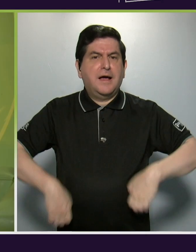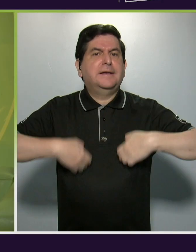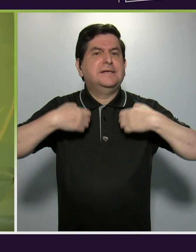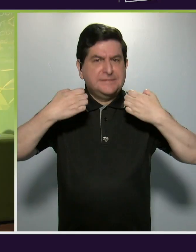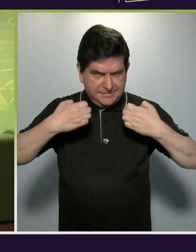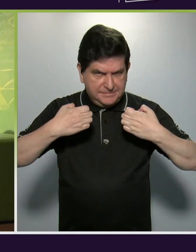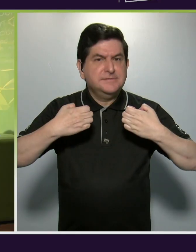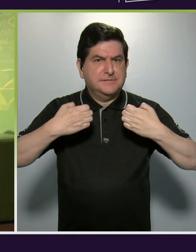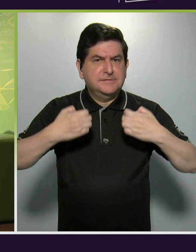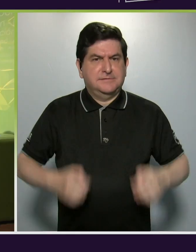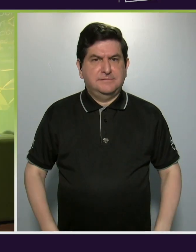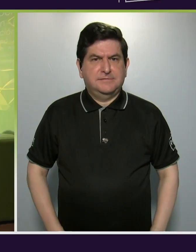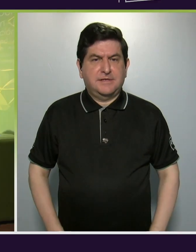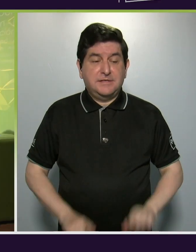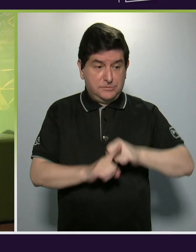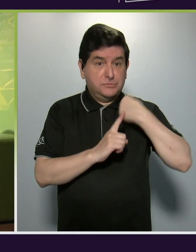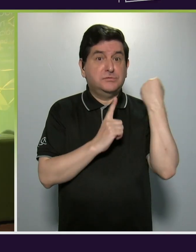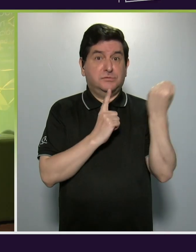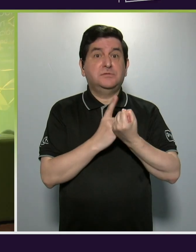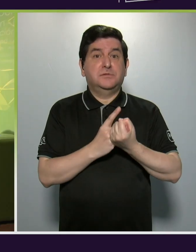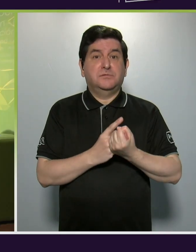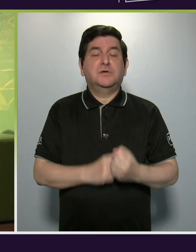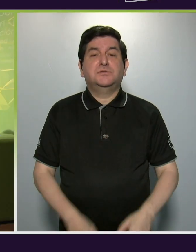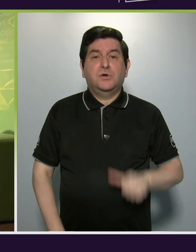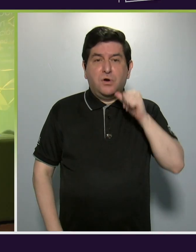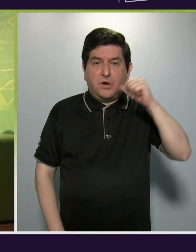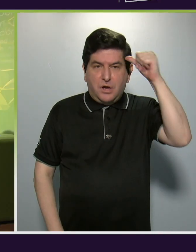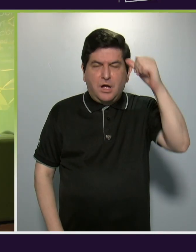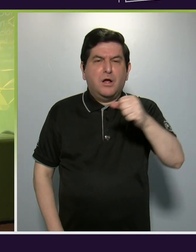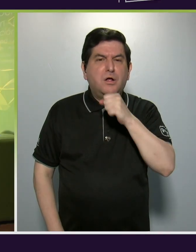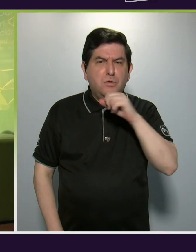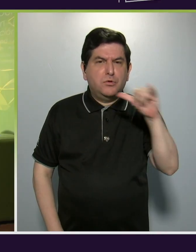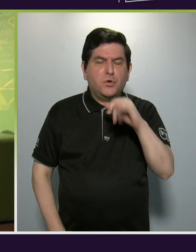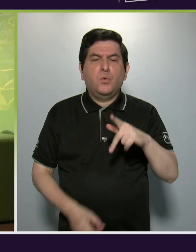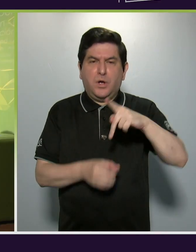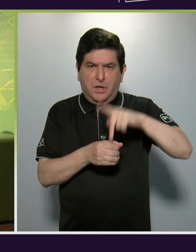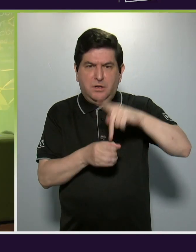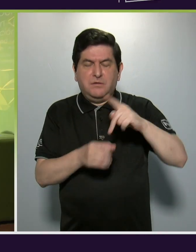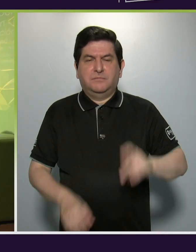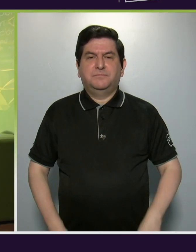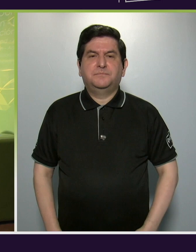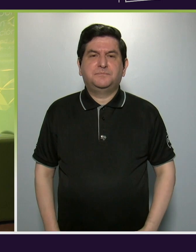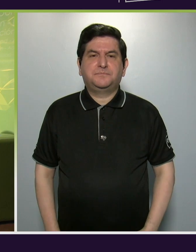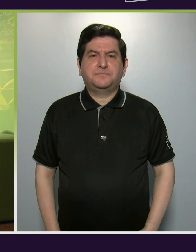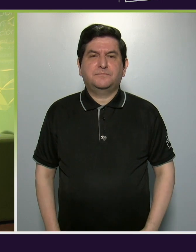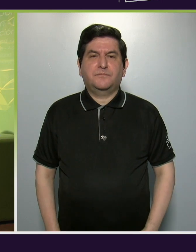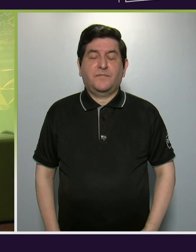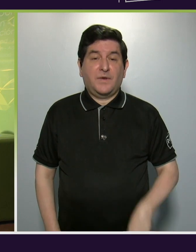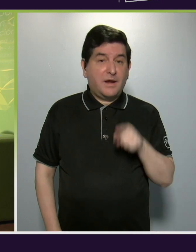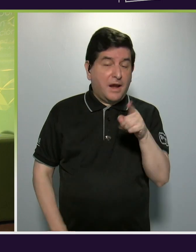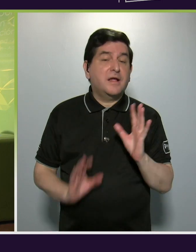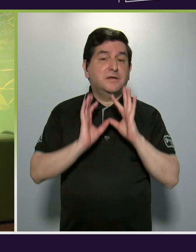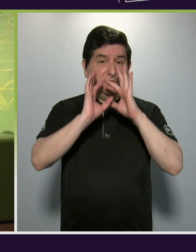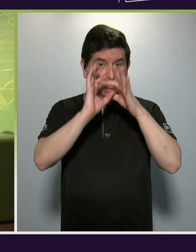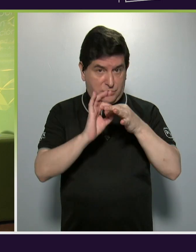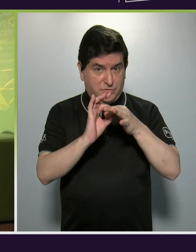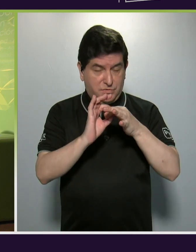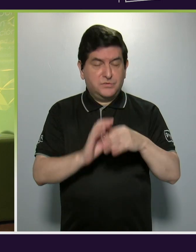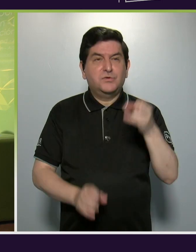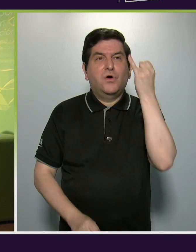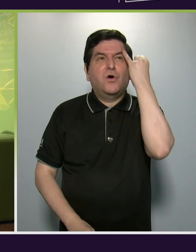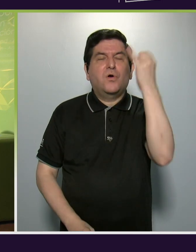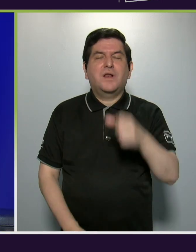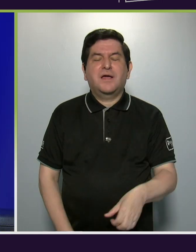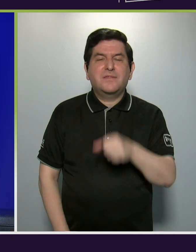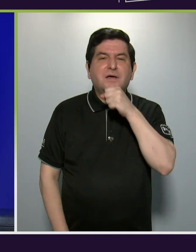hay las condiciones para que las personas adultas mayores también se involucren. Que eso tendría que ver justamente con esta idea de